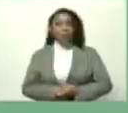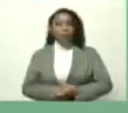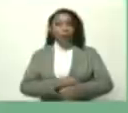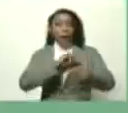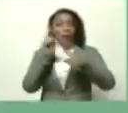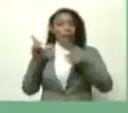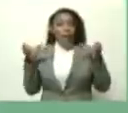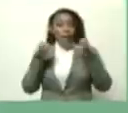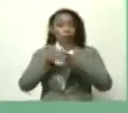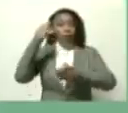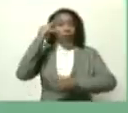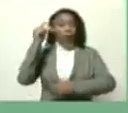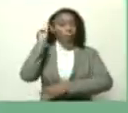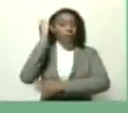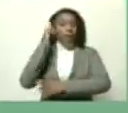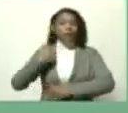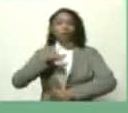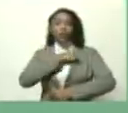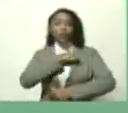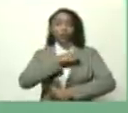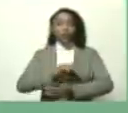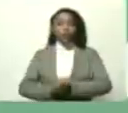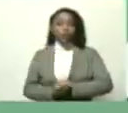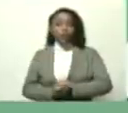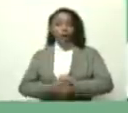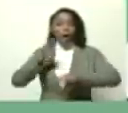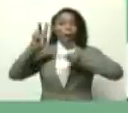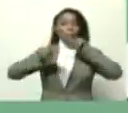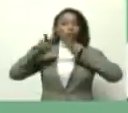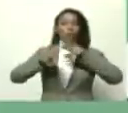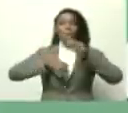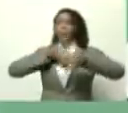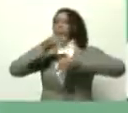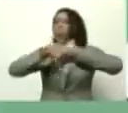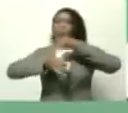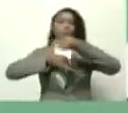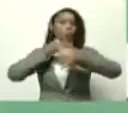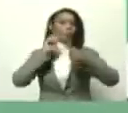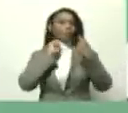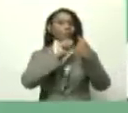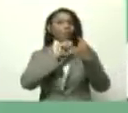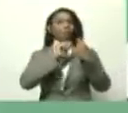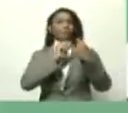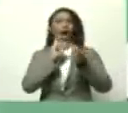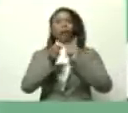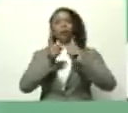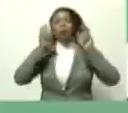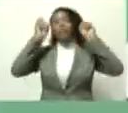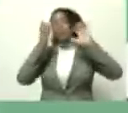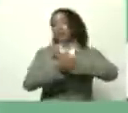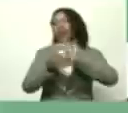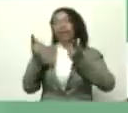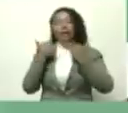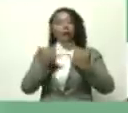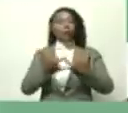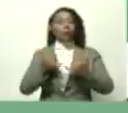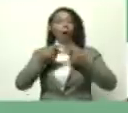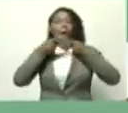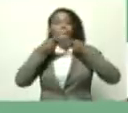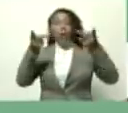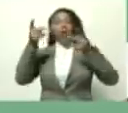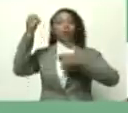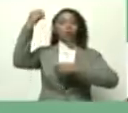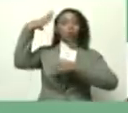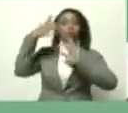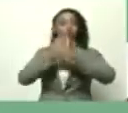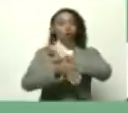día martes, nosotros expusimos algunos de los elementos que acaban de salir a la luz pública